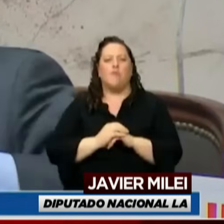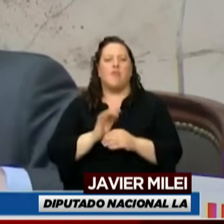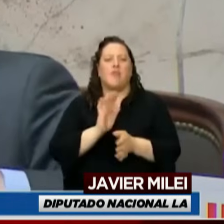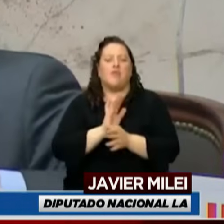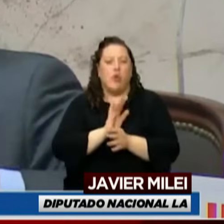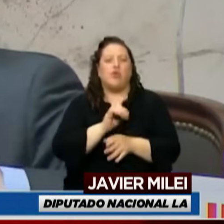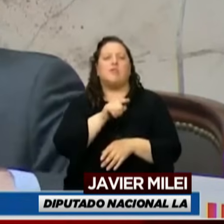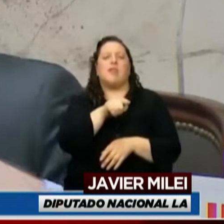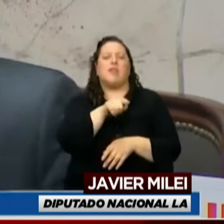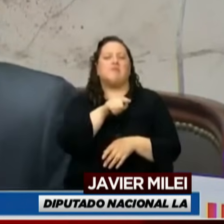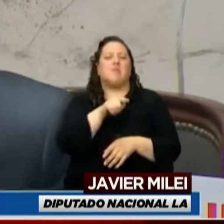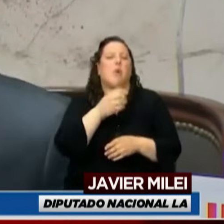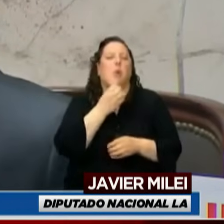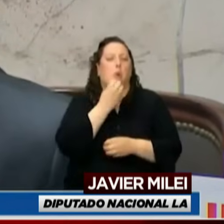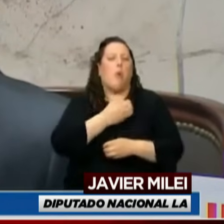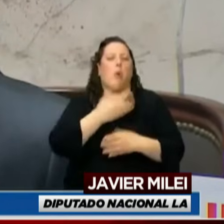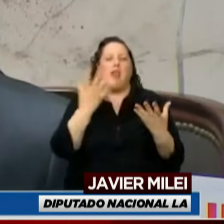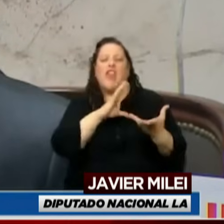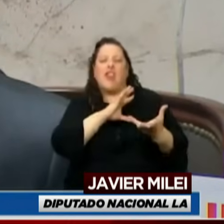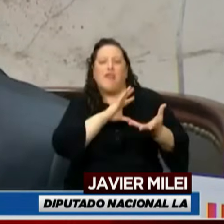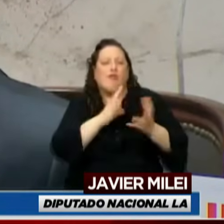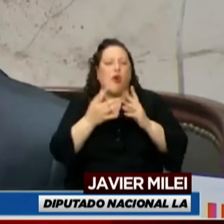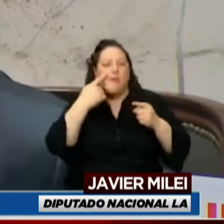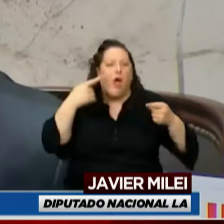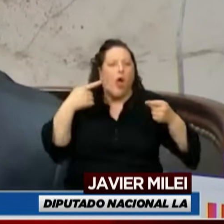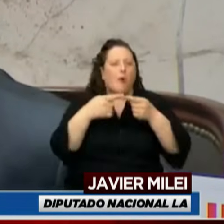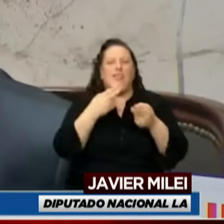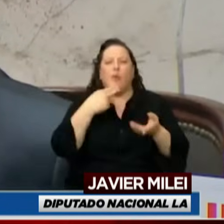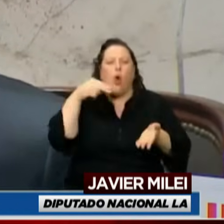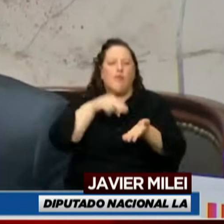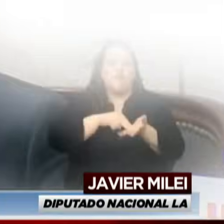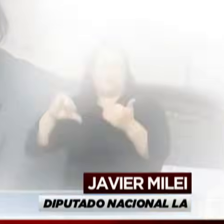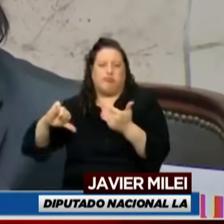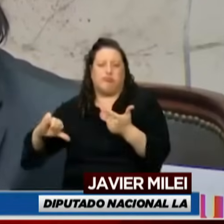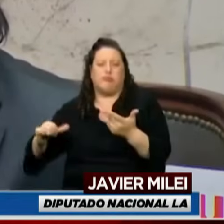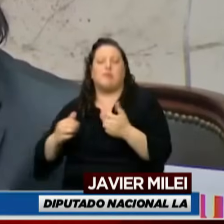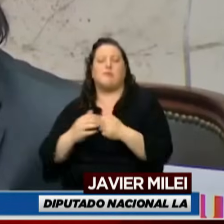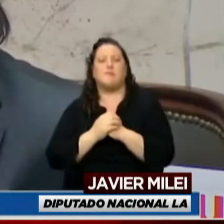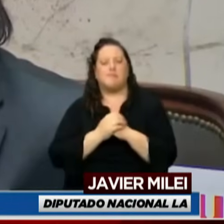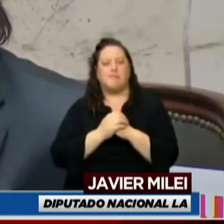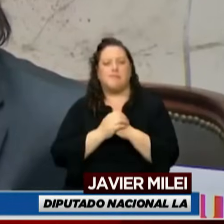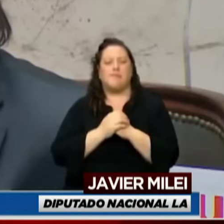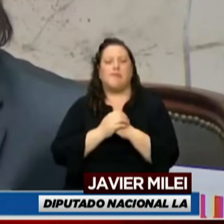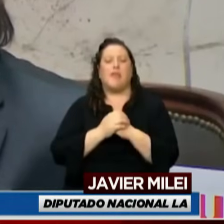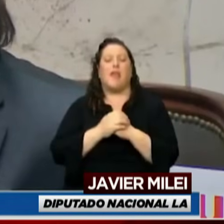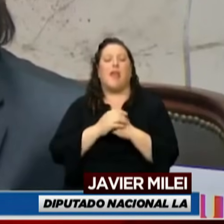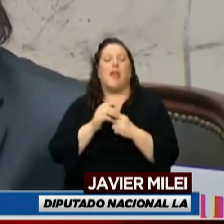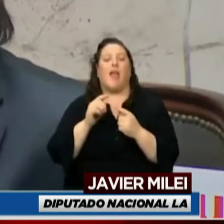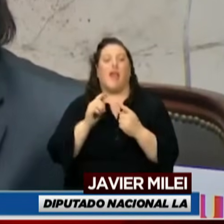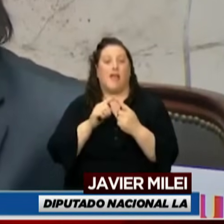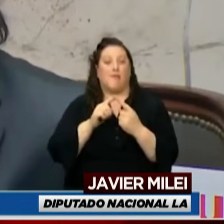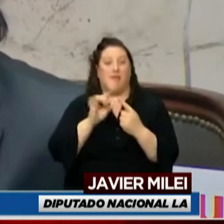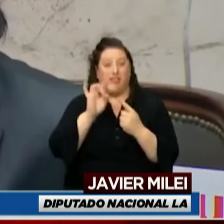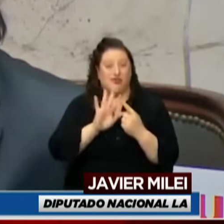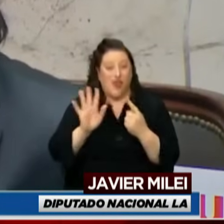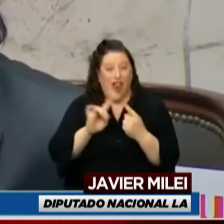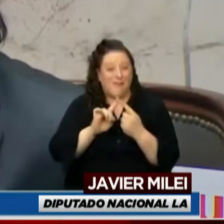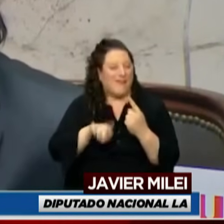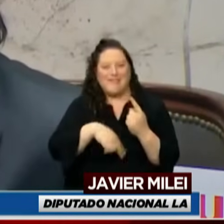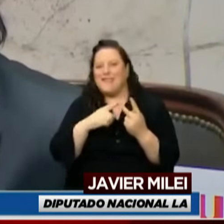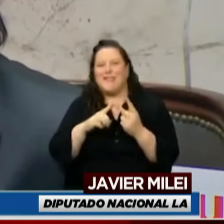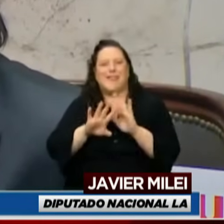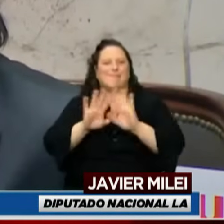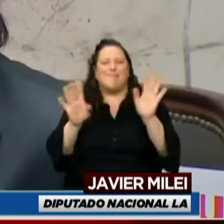iniciativa que conste en bajar impuestos, yo voy a estar de acuerdo. Nos encontramos frente al delirio